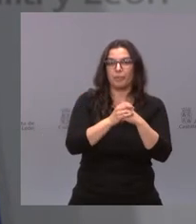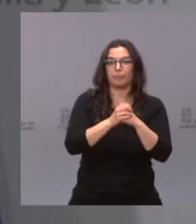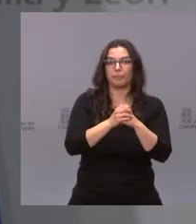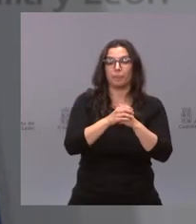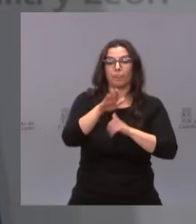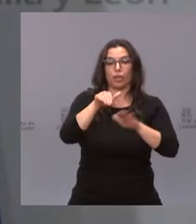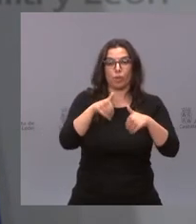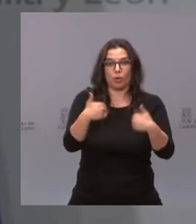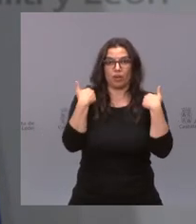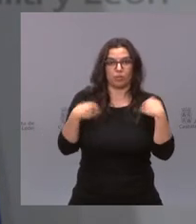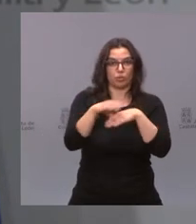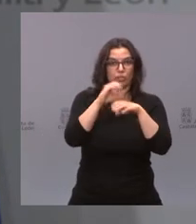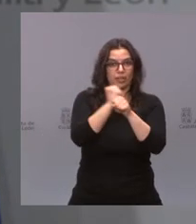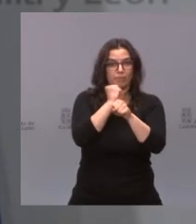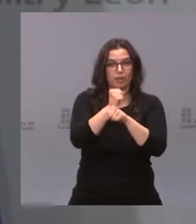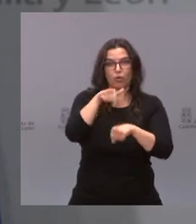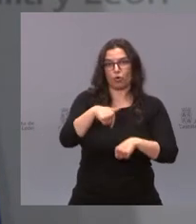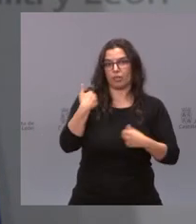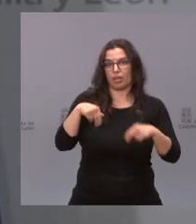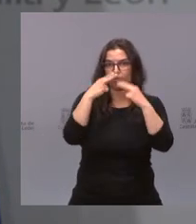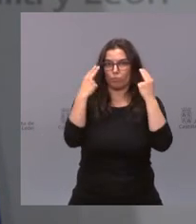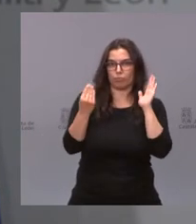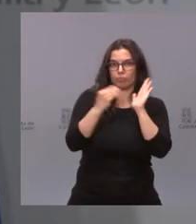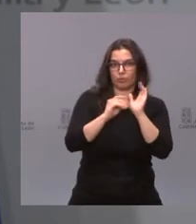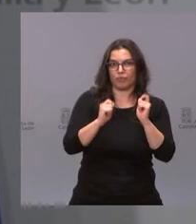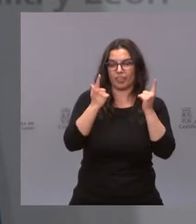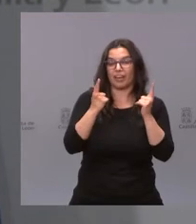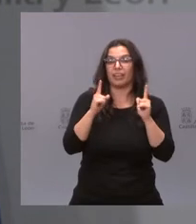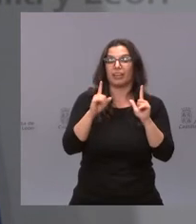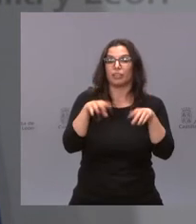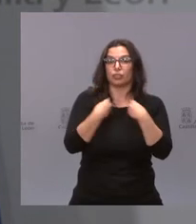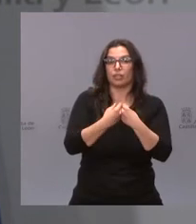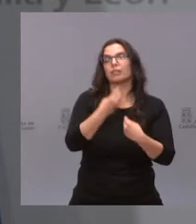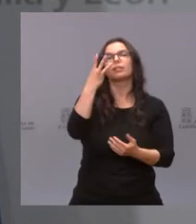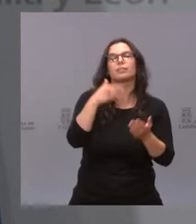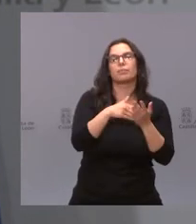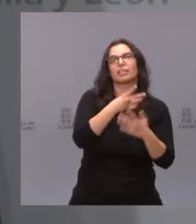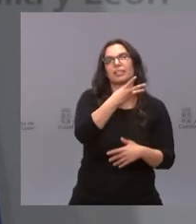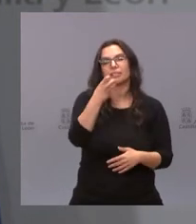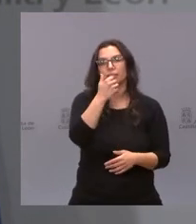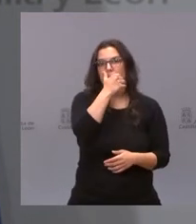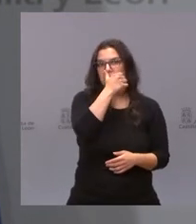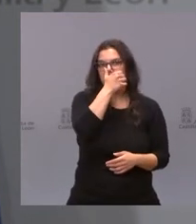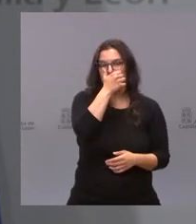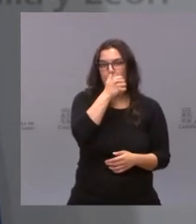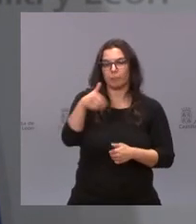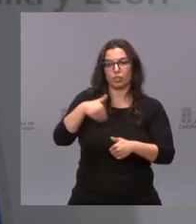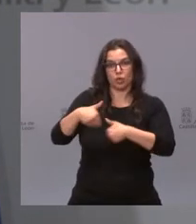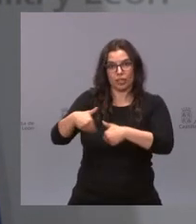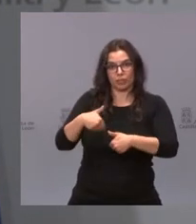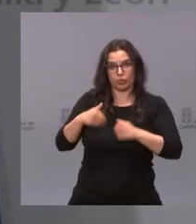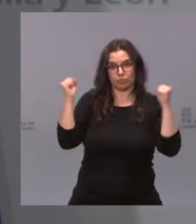la Consejería de Empleo. Están publicadas un total de 3.300 solicitudes